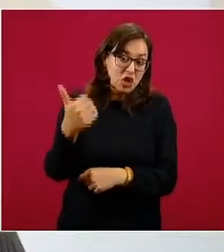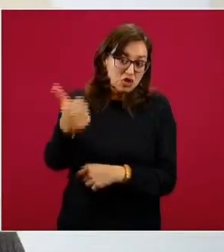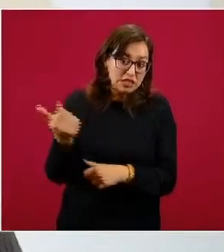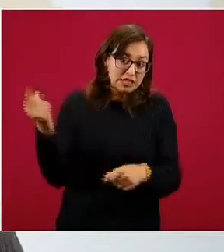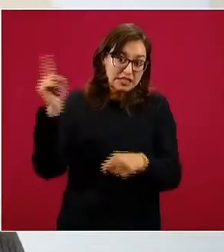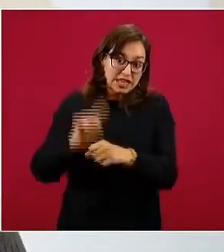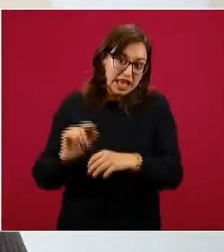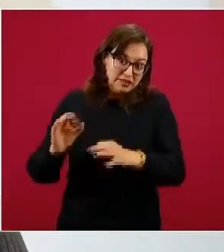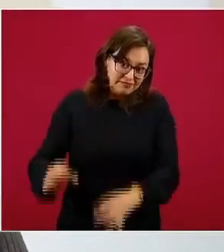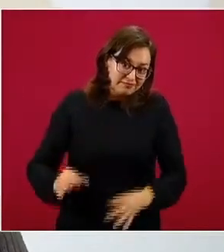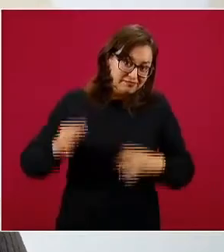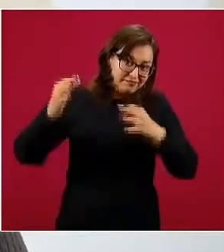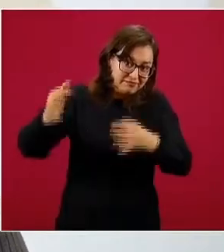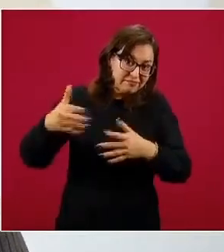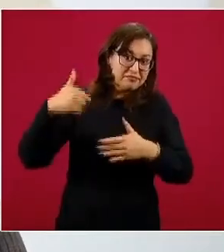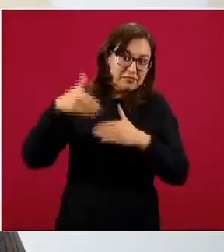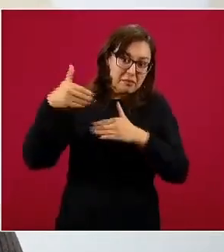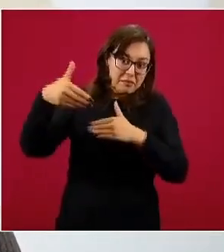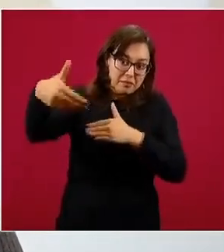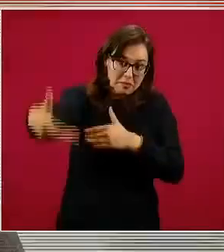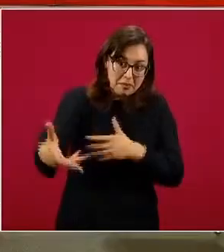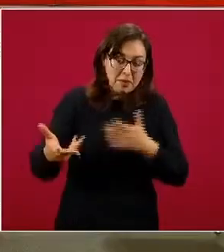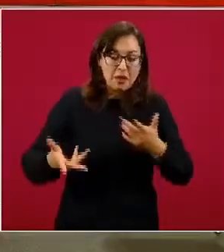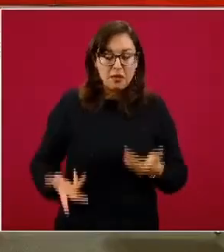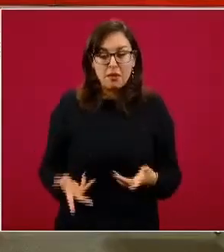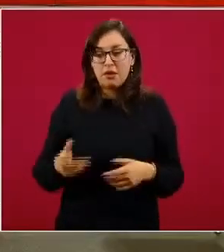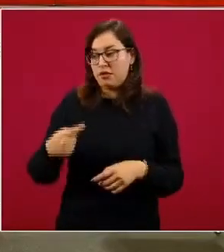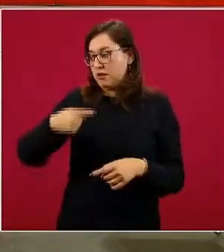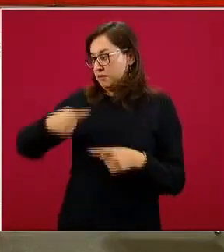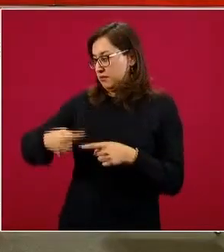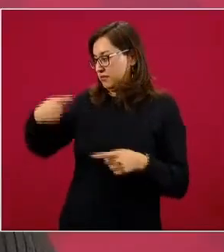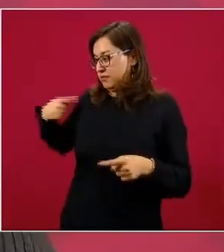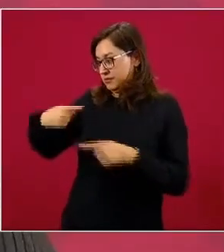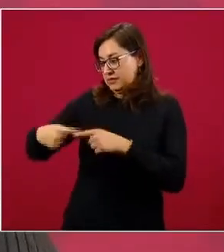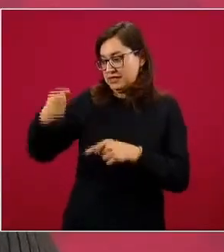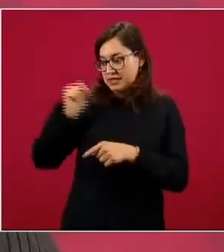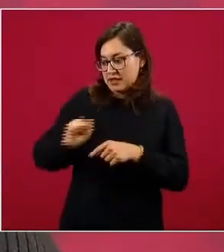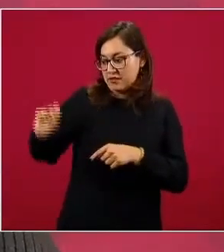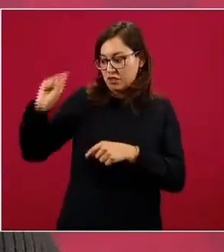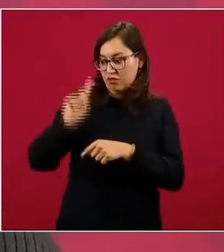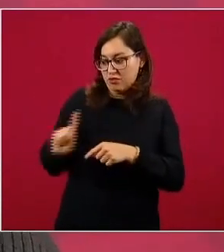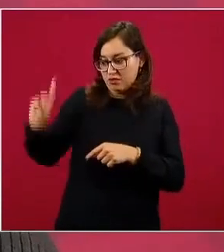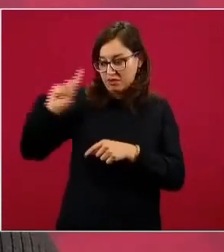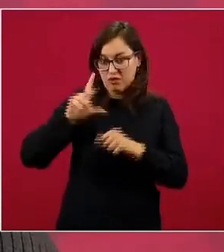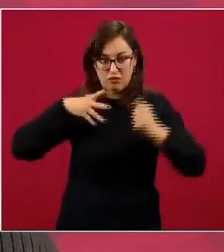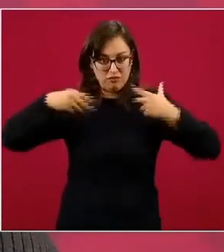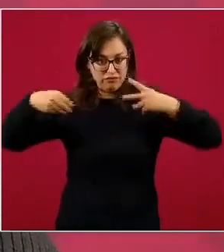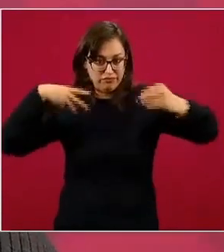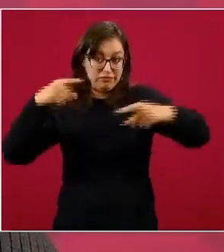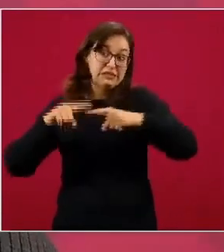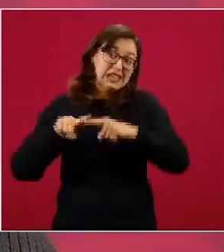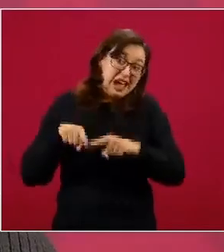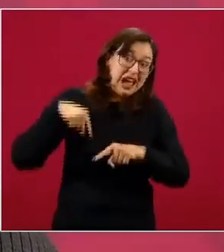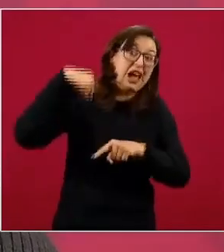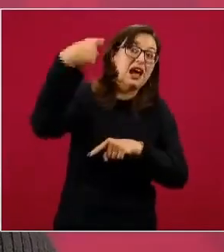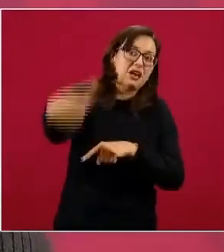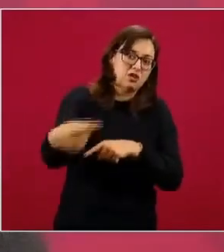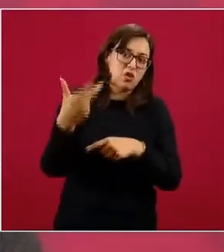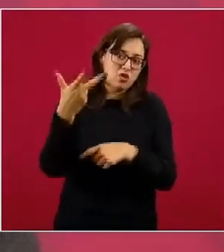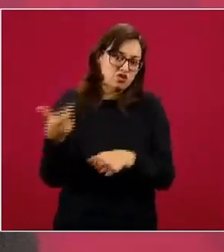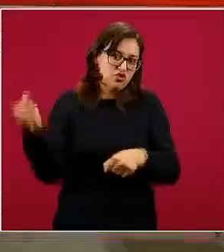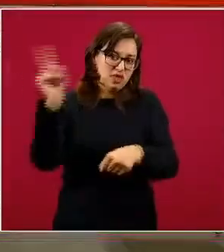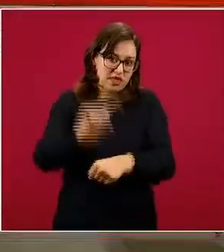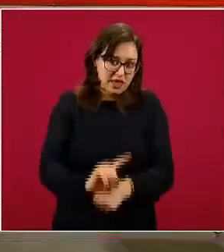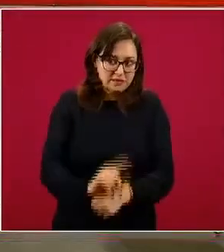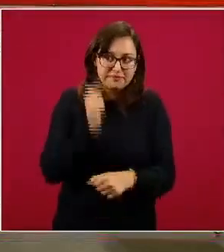después de que estos eventos o que esta actividad haya producido el incremento de contagios, ¿no? Entonces, en función de la